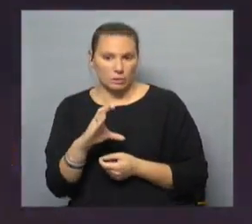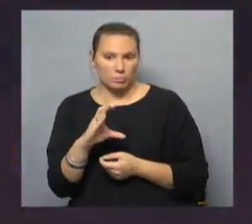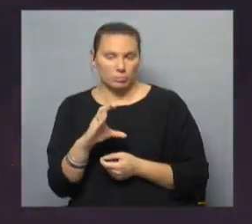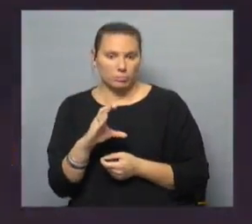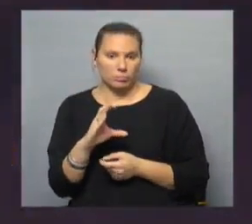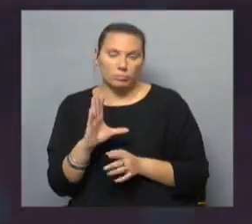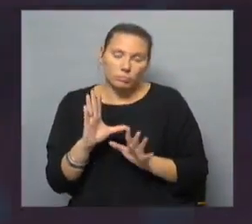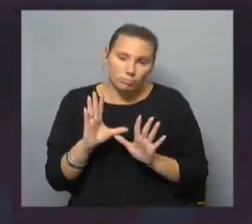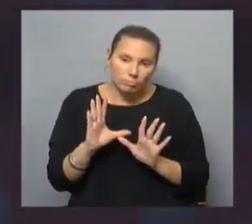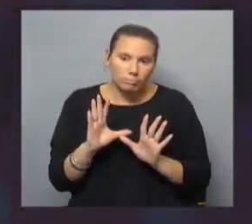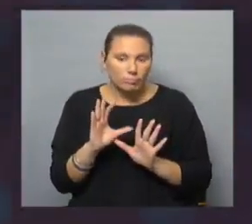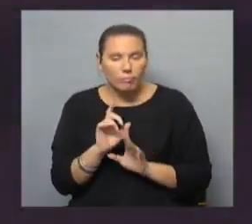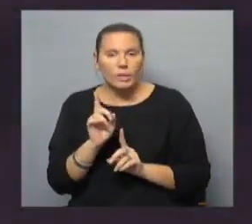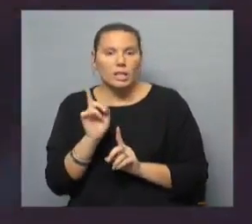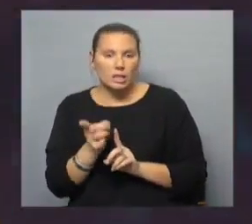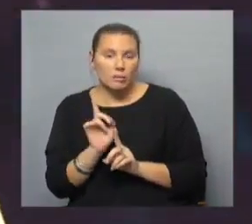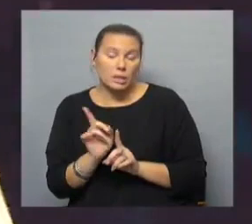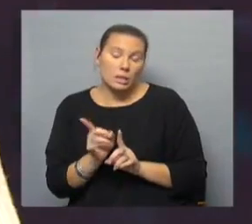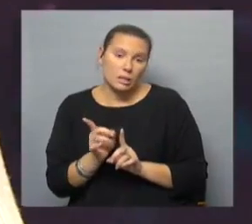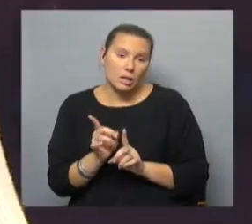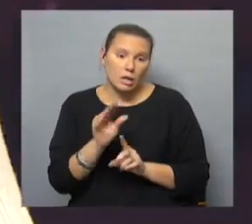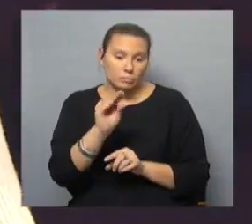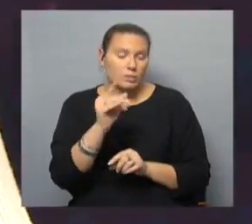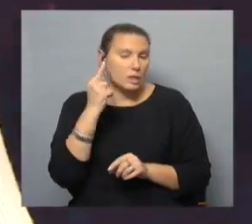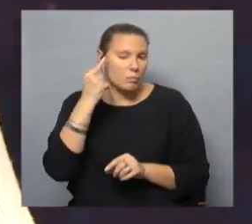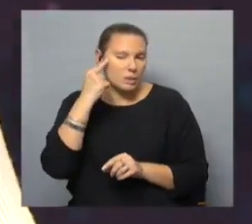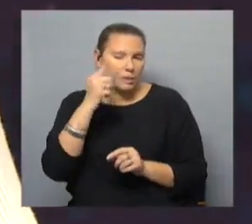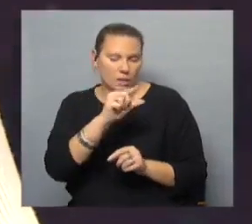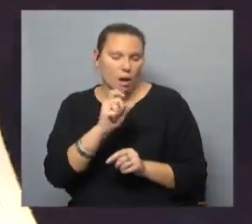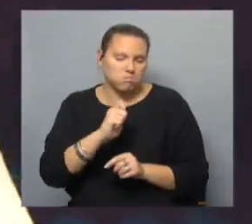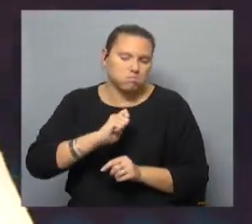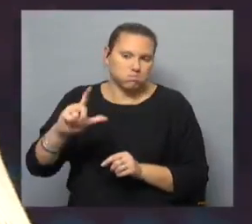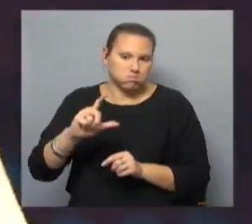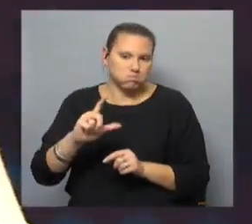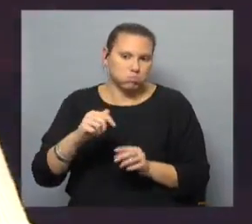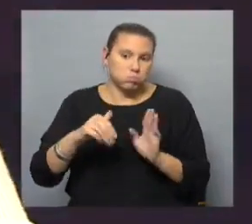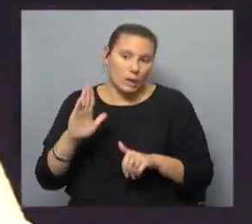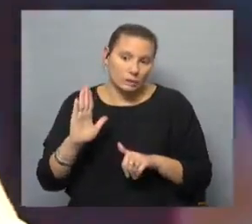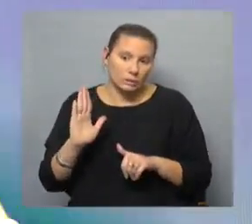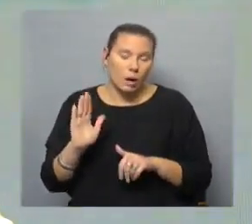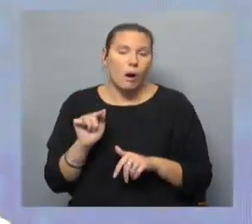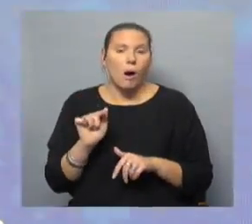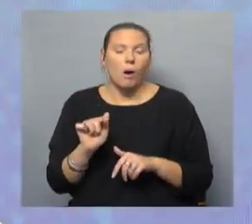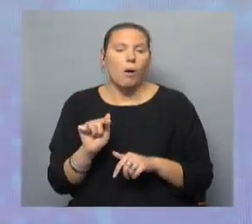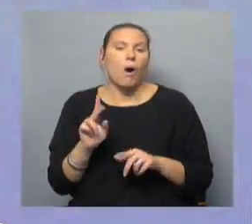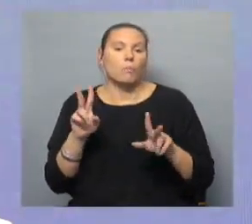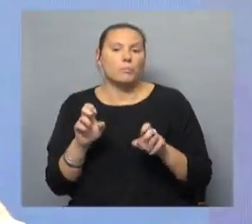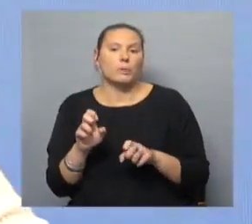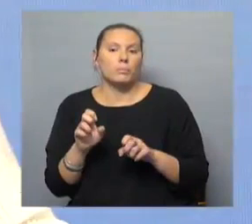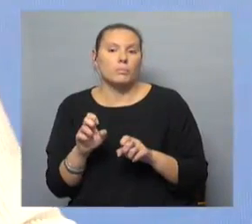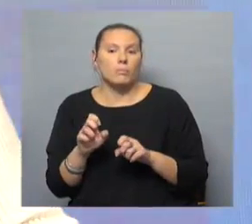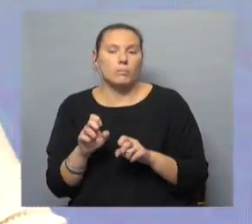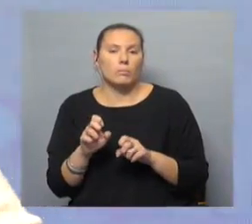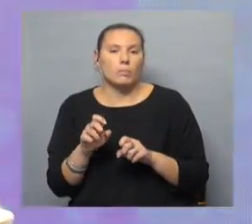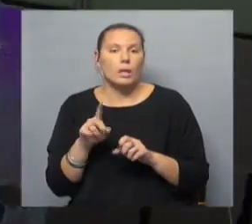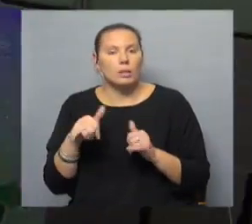que correspondería, dice él, que se pensara en dar un poco más. Claro. Ese es uno de los temas, pero bueno,